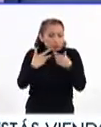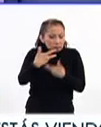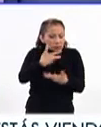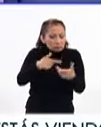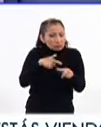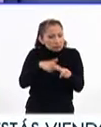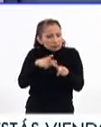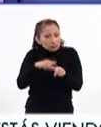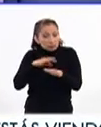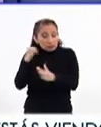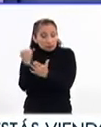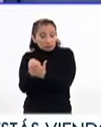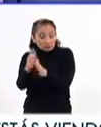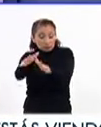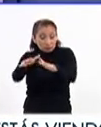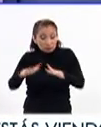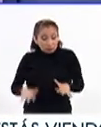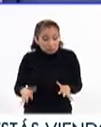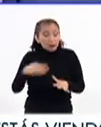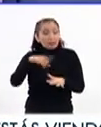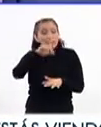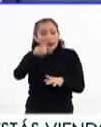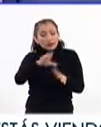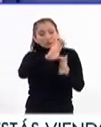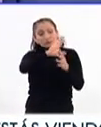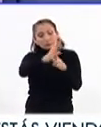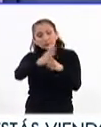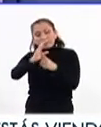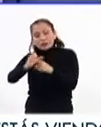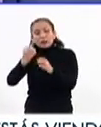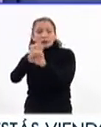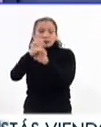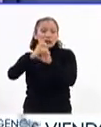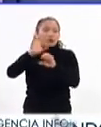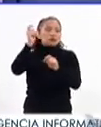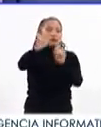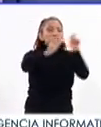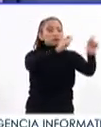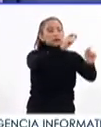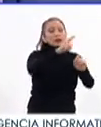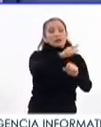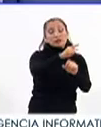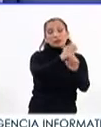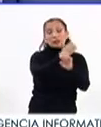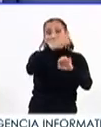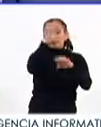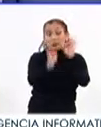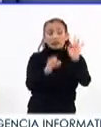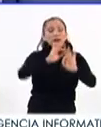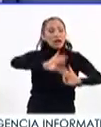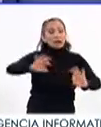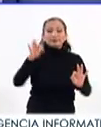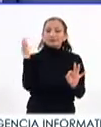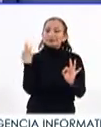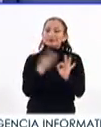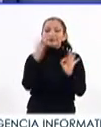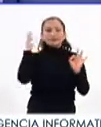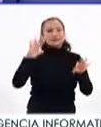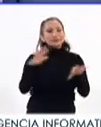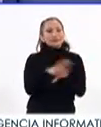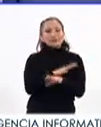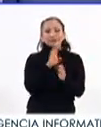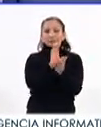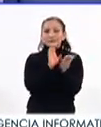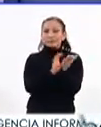dialogando, se tendrá que aprobar en el Pleno y después irse a los estados para que al menos 17 estados la aprueben y entonces sí ya sea una